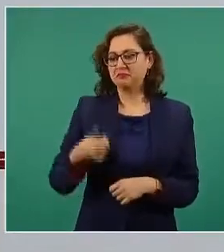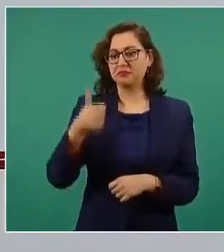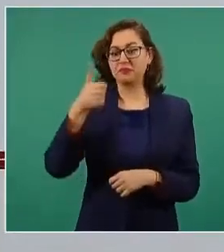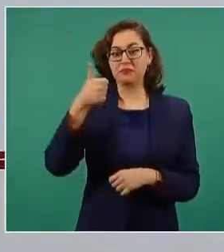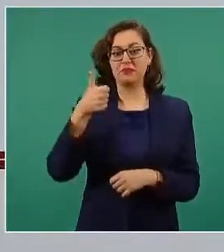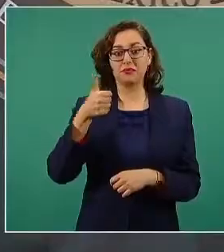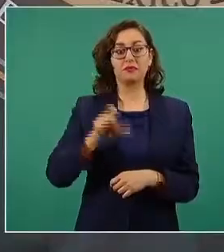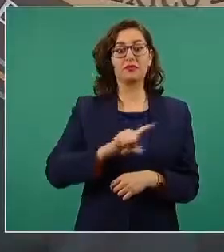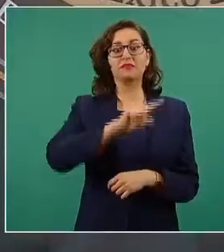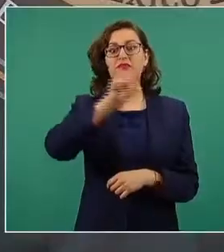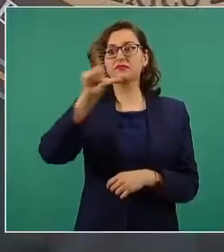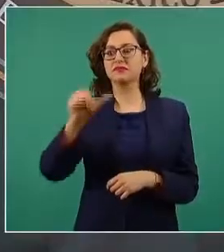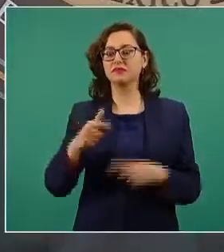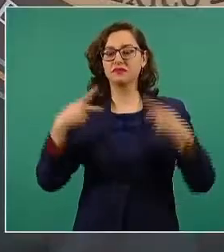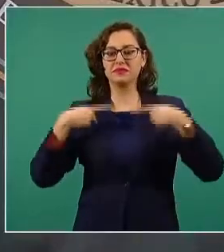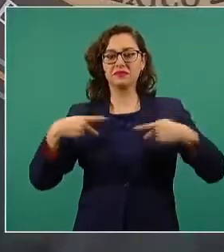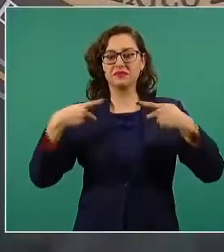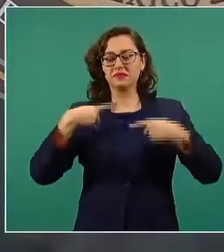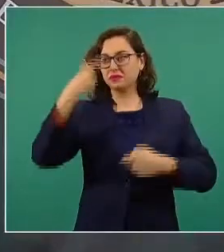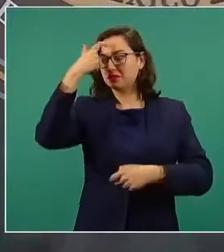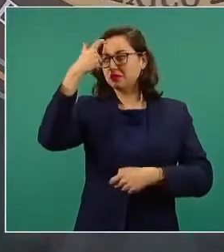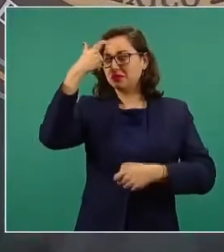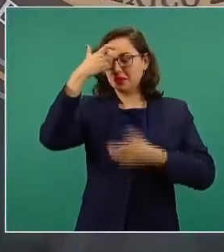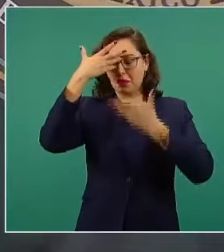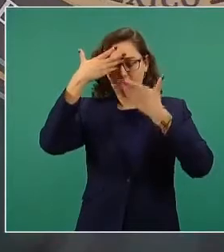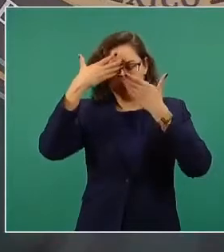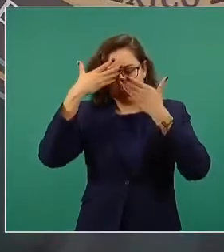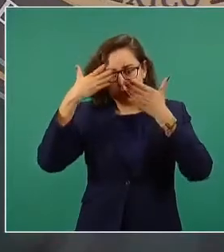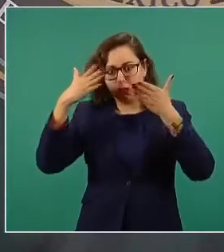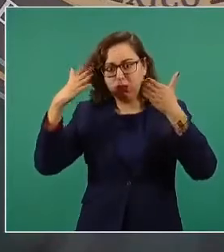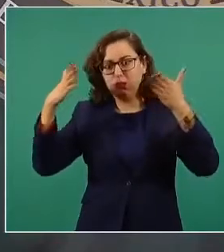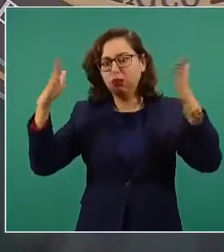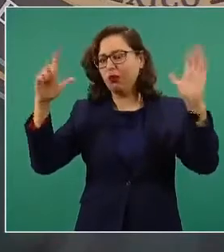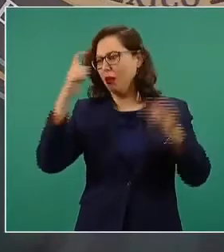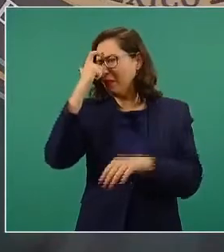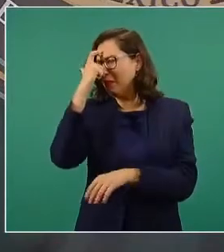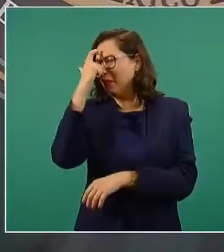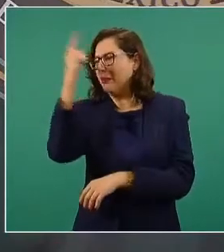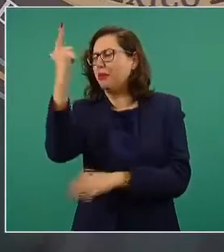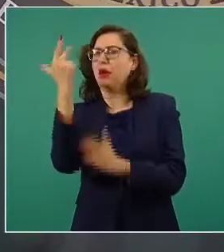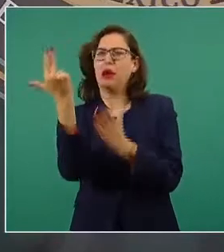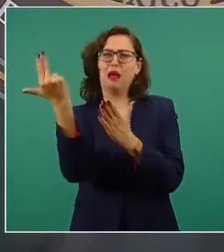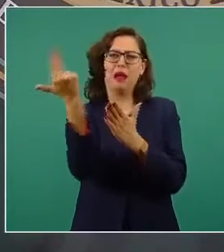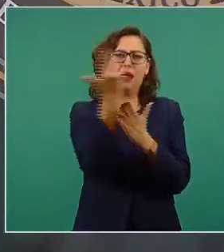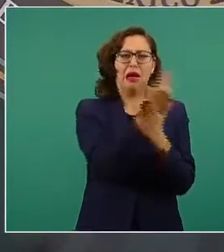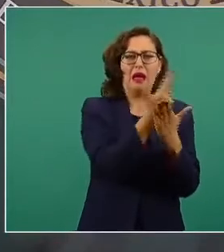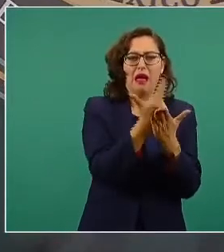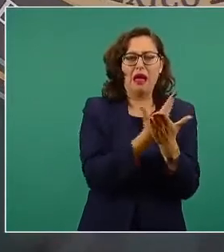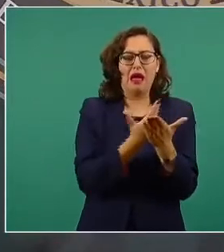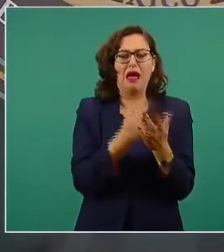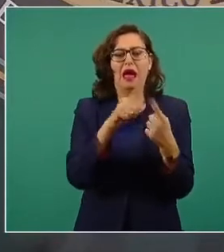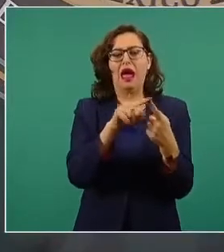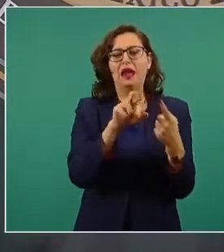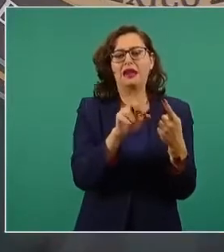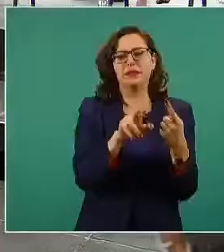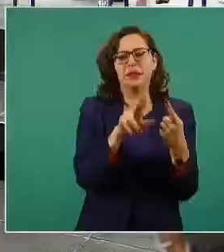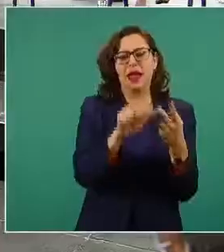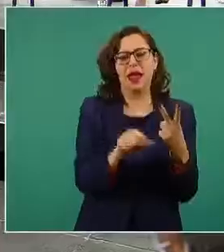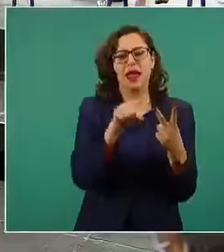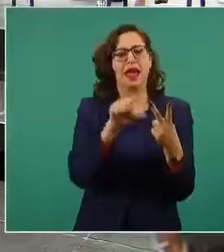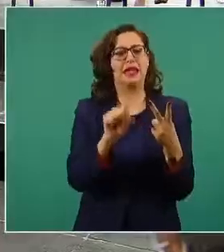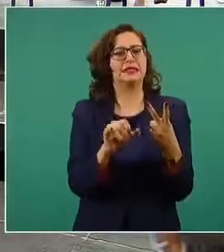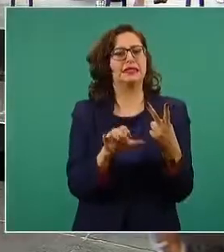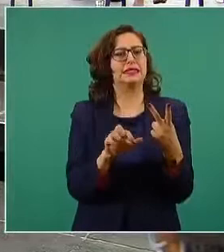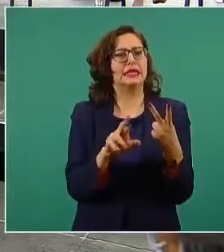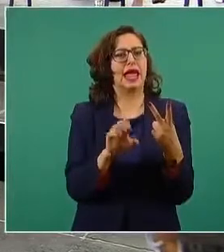a caudales, los murales de Diego Rivera, David Alfaro Siqueiros, José Clemente